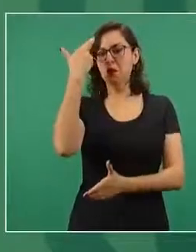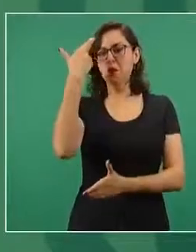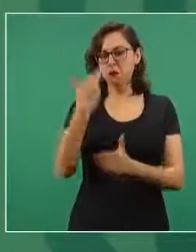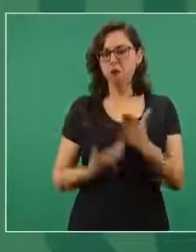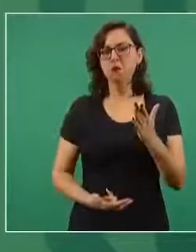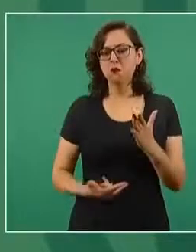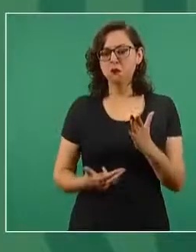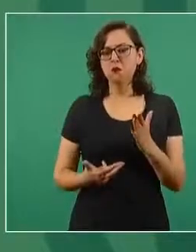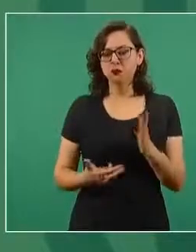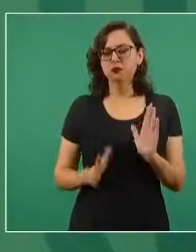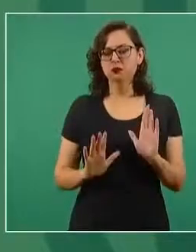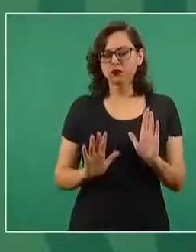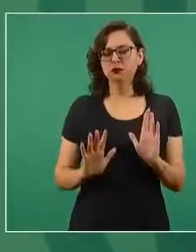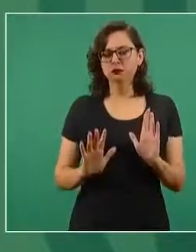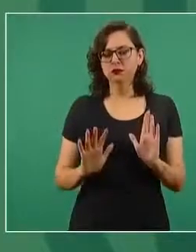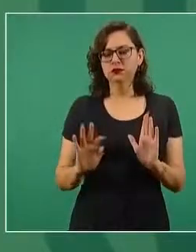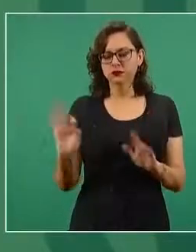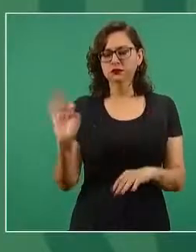esté